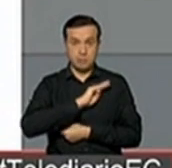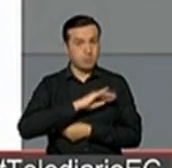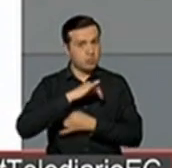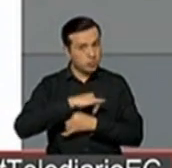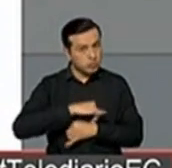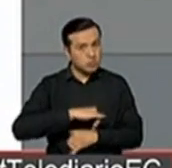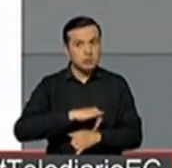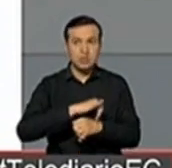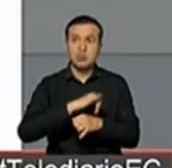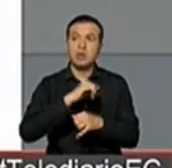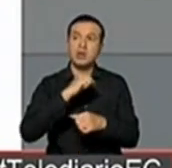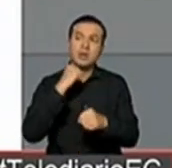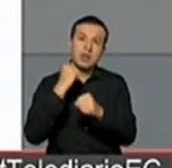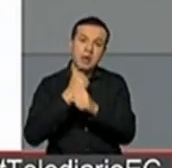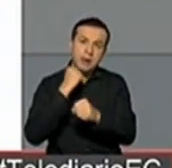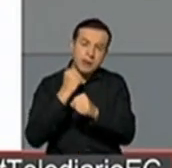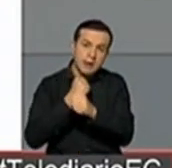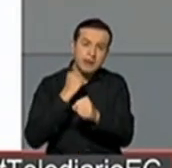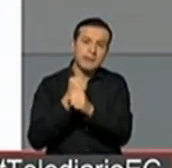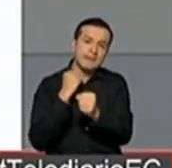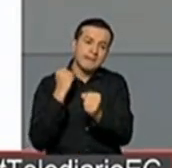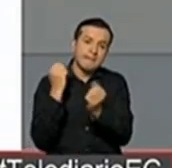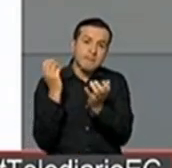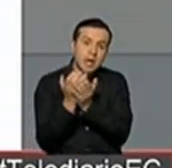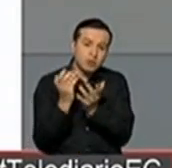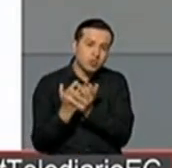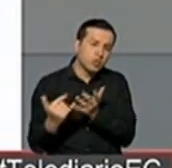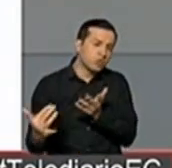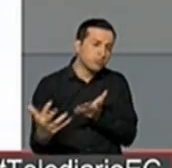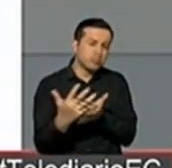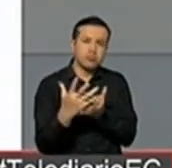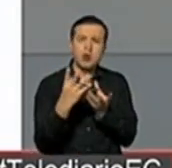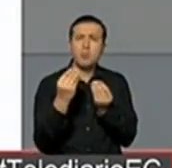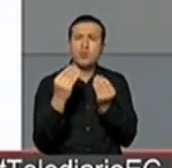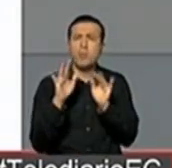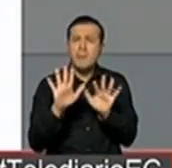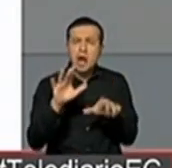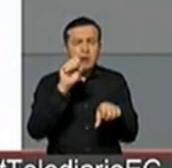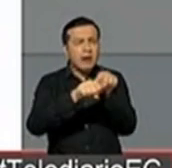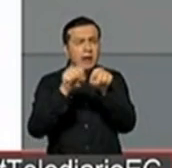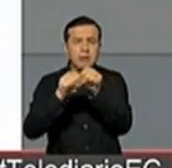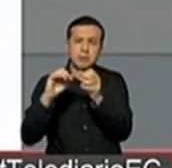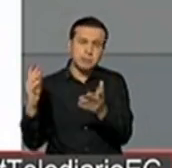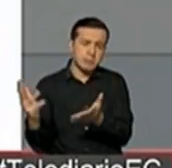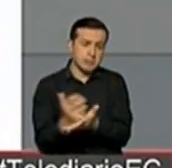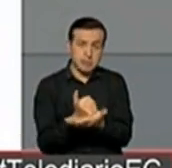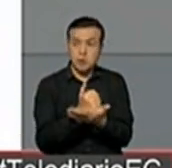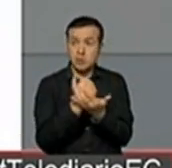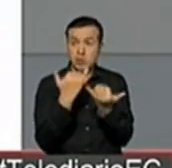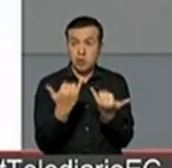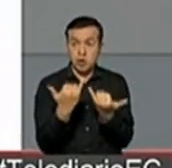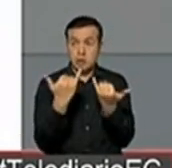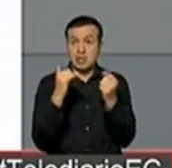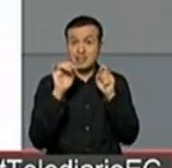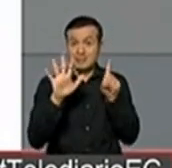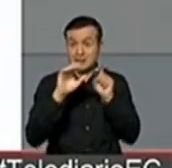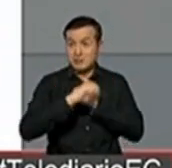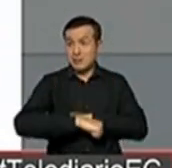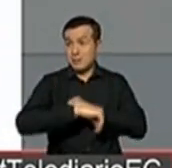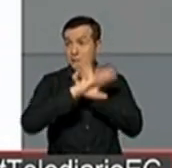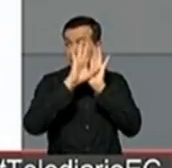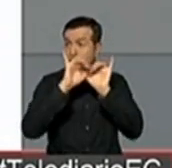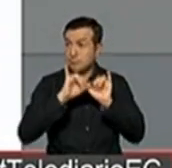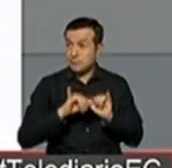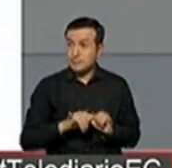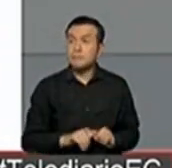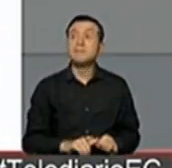para recuperar los bienes que fueron destruidos en estos días de manifestaciones. Desde mañana 6 a.m. el personal administrativo colaborará con la limpieza y ordenamiento